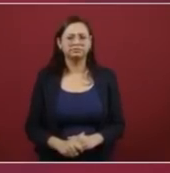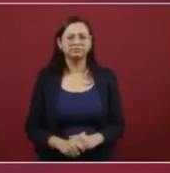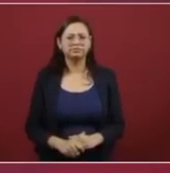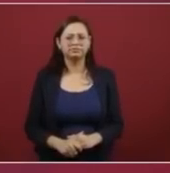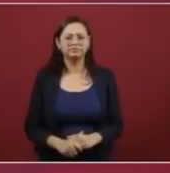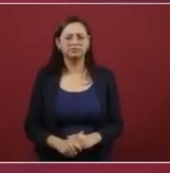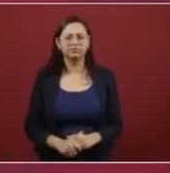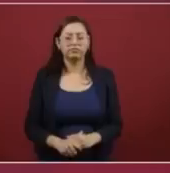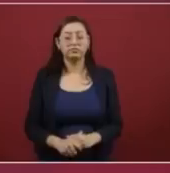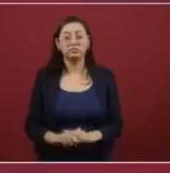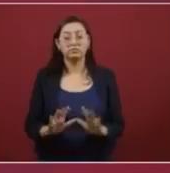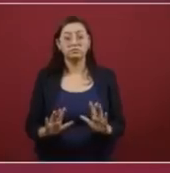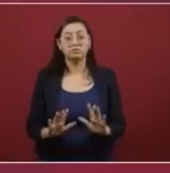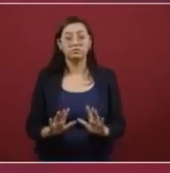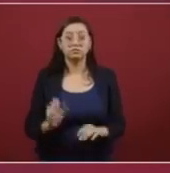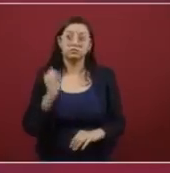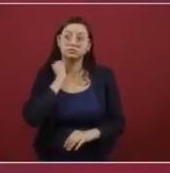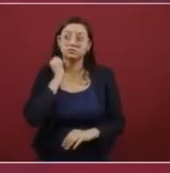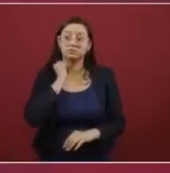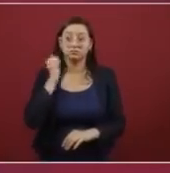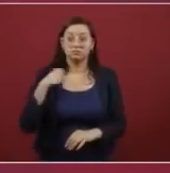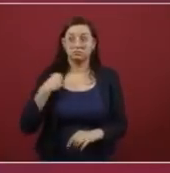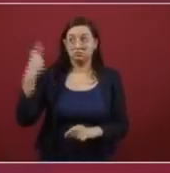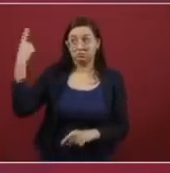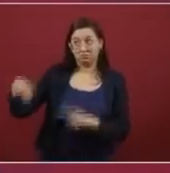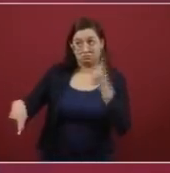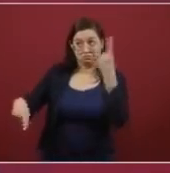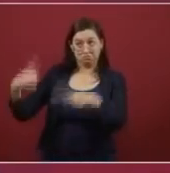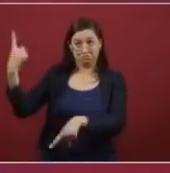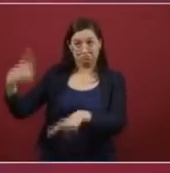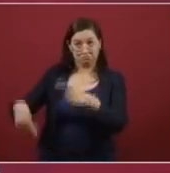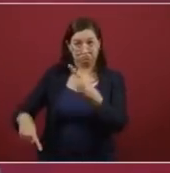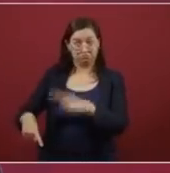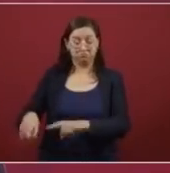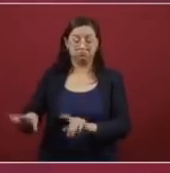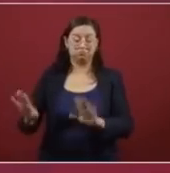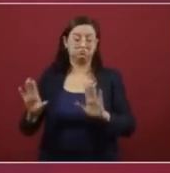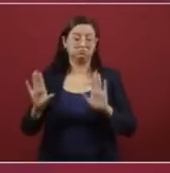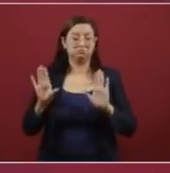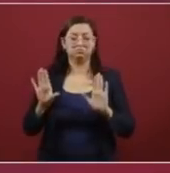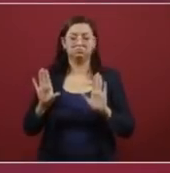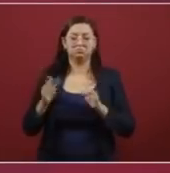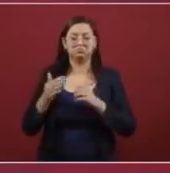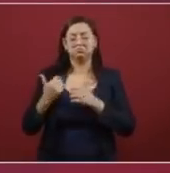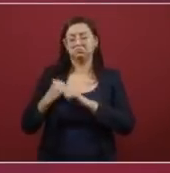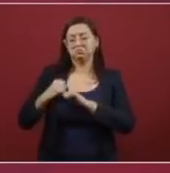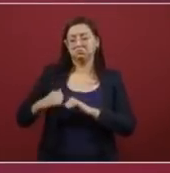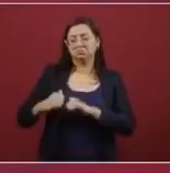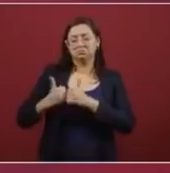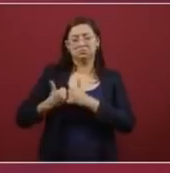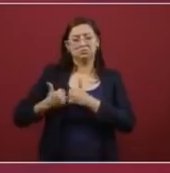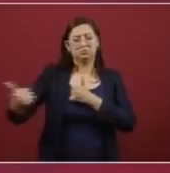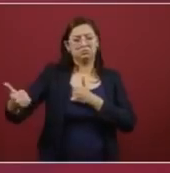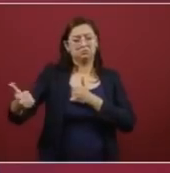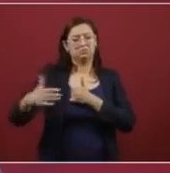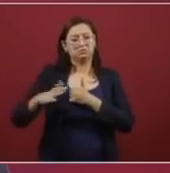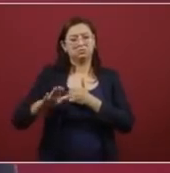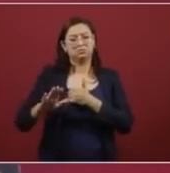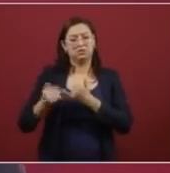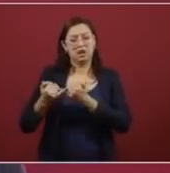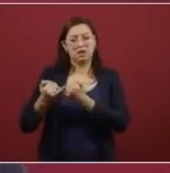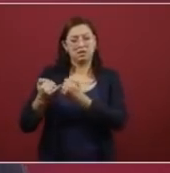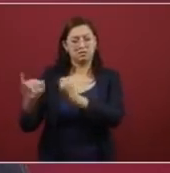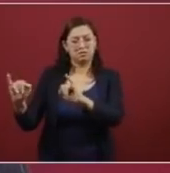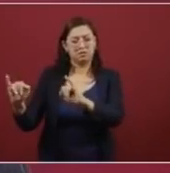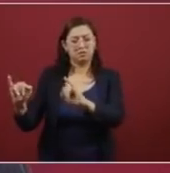mandamos en el Senado porque se trata de un poder independiente, pero